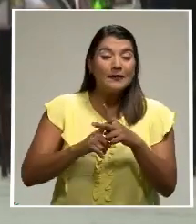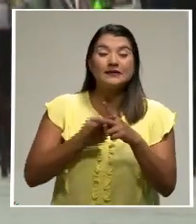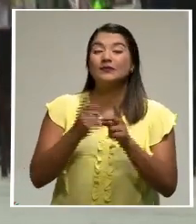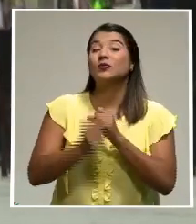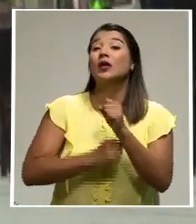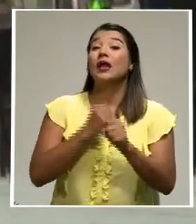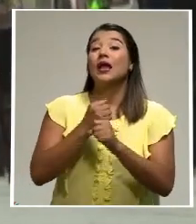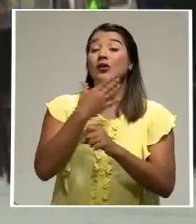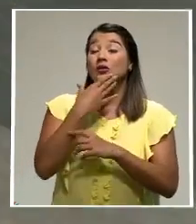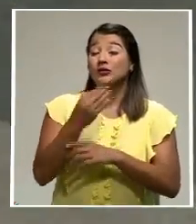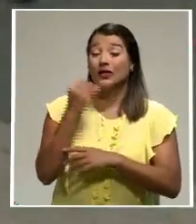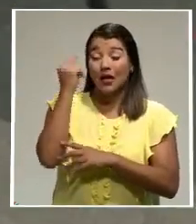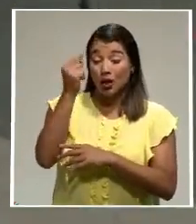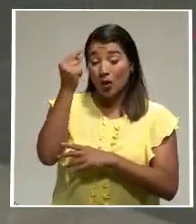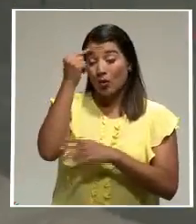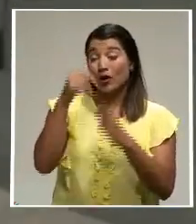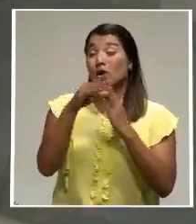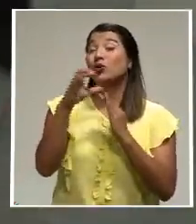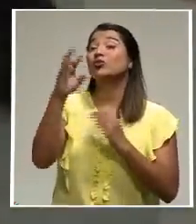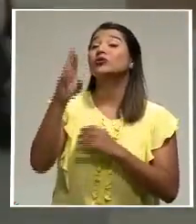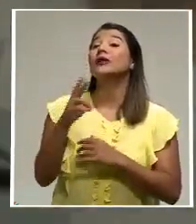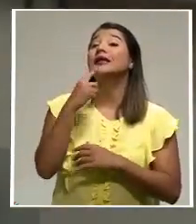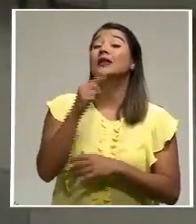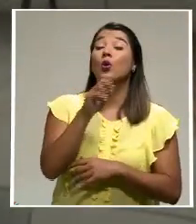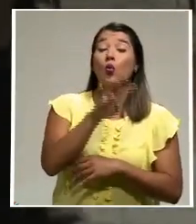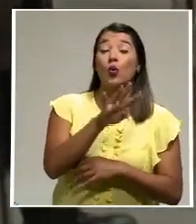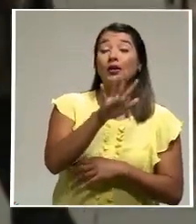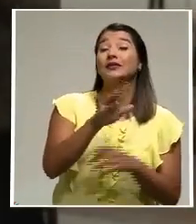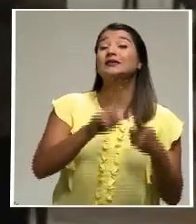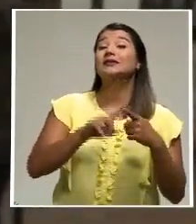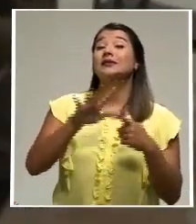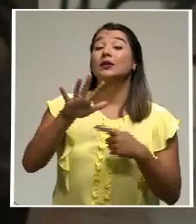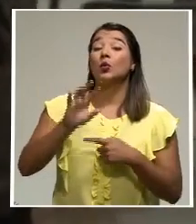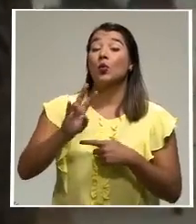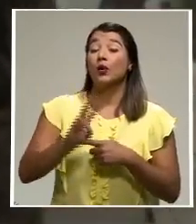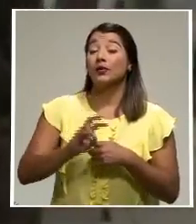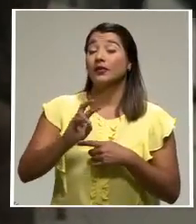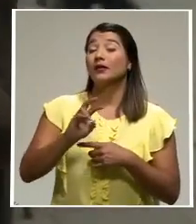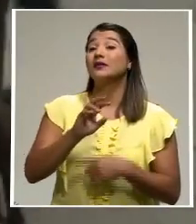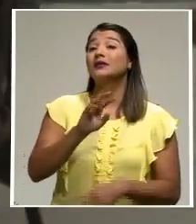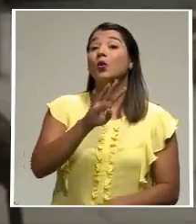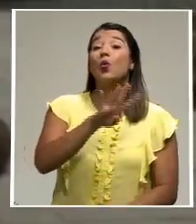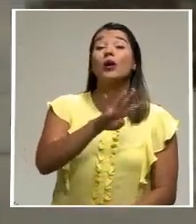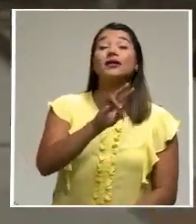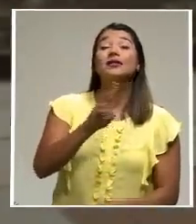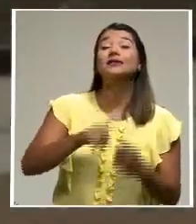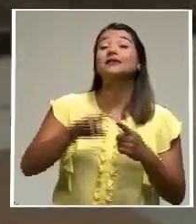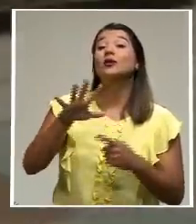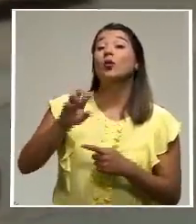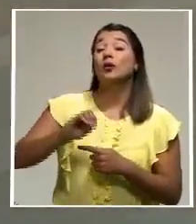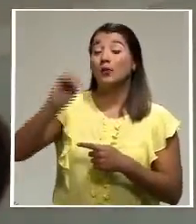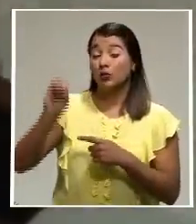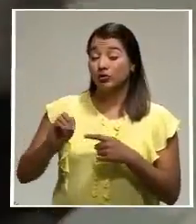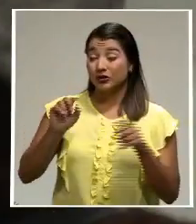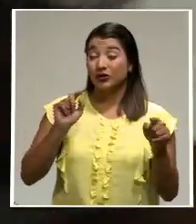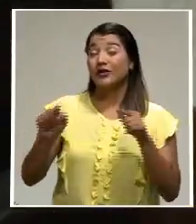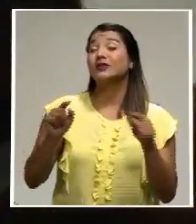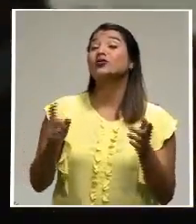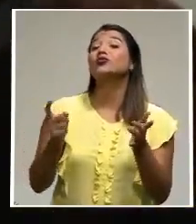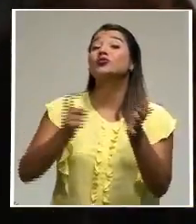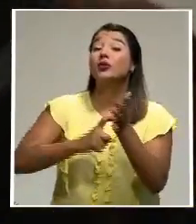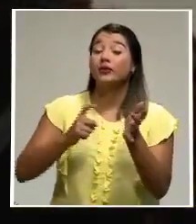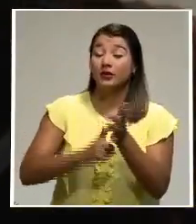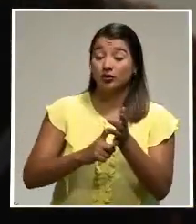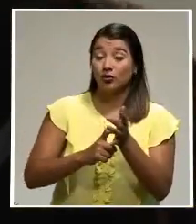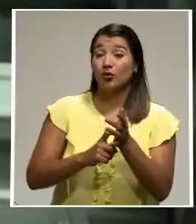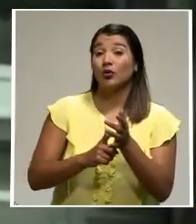diciembre, el gobierno español estimó que entre el 47 y el 50% de los decesos en la primera ola se registraron en residencias de